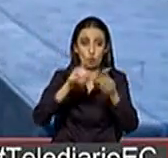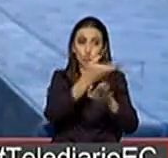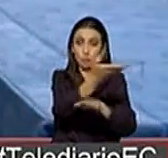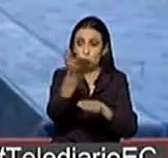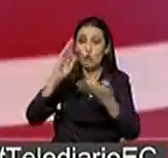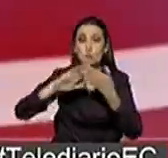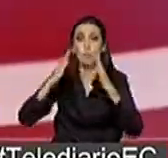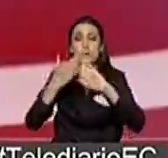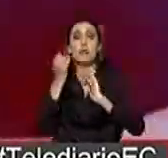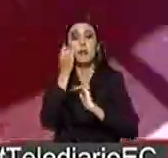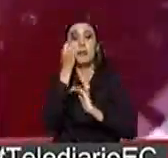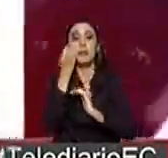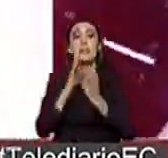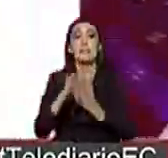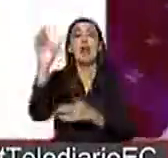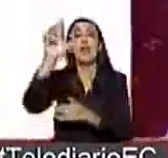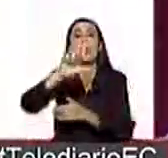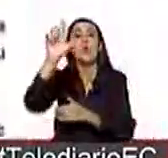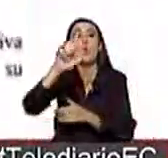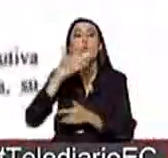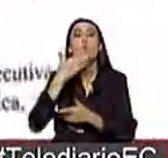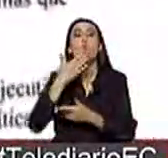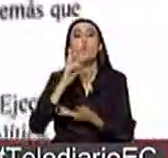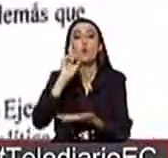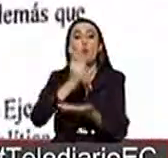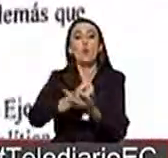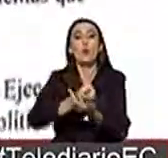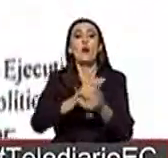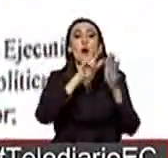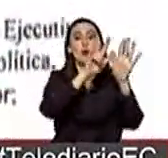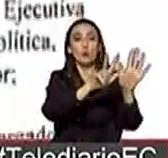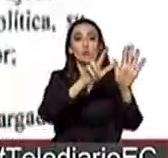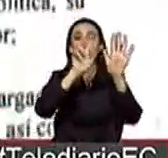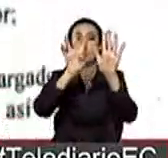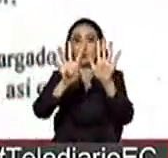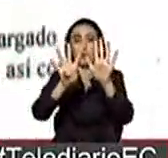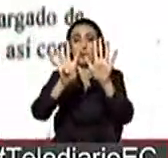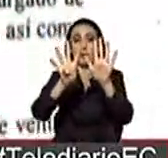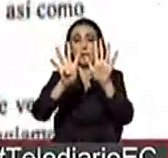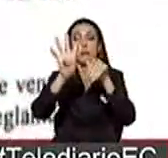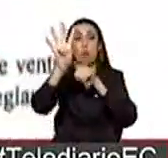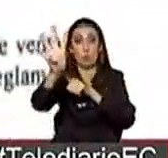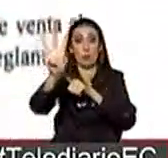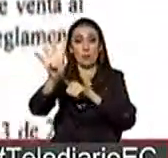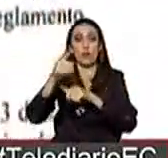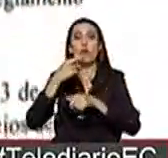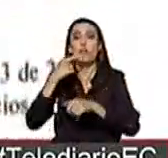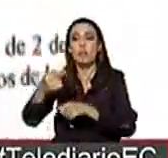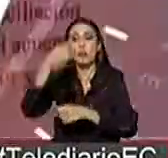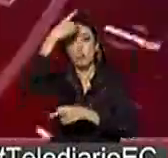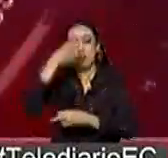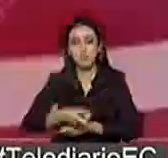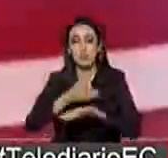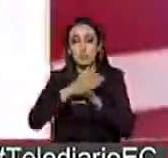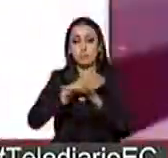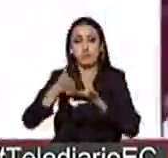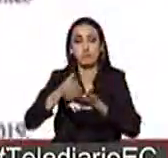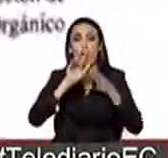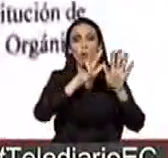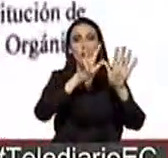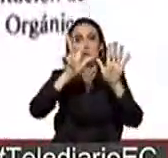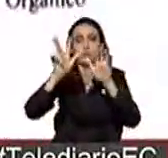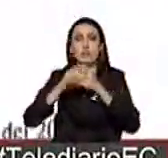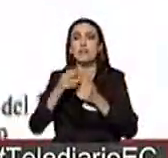indígenas este lunes mediante el decreto en número 8 94 dejó sin efecto el 883 del pasado 1 de octubre el